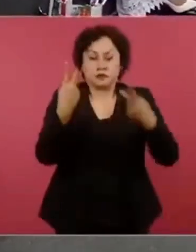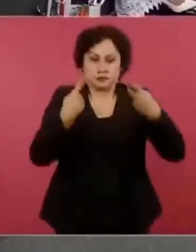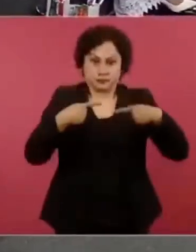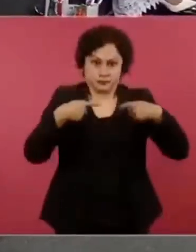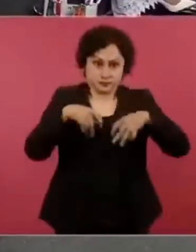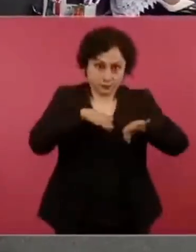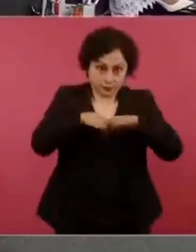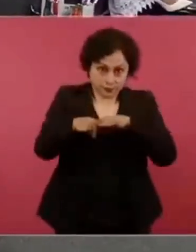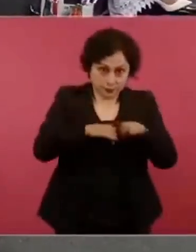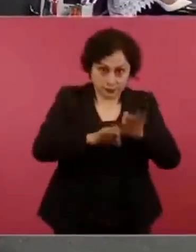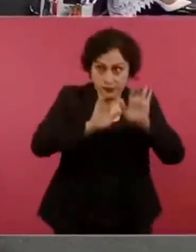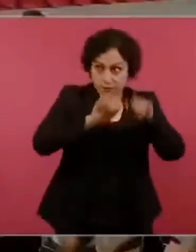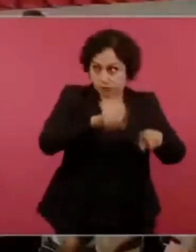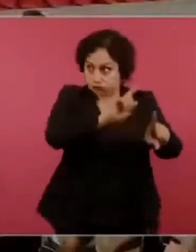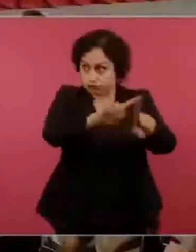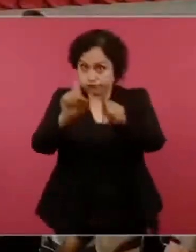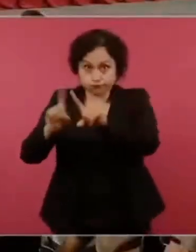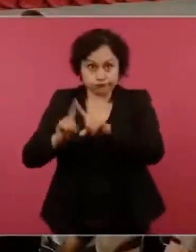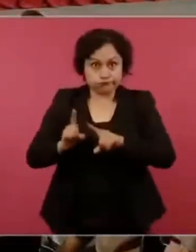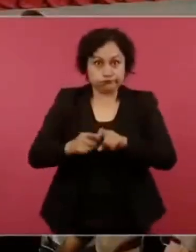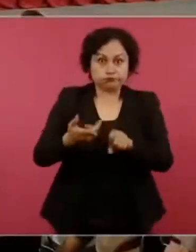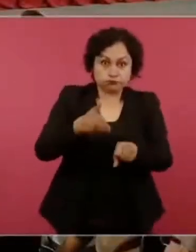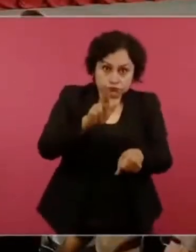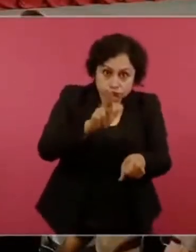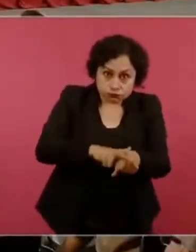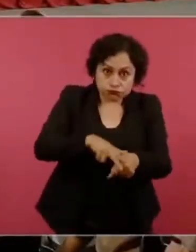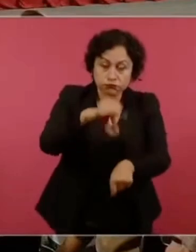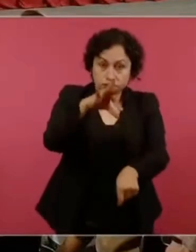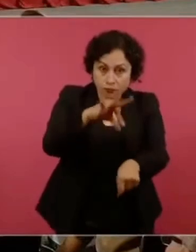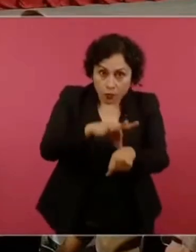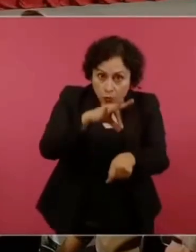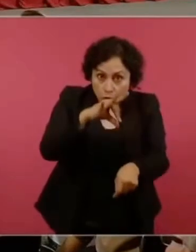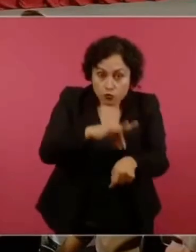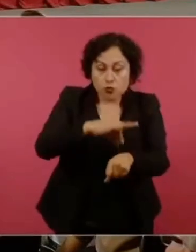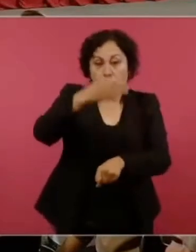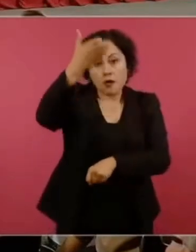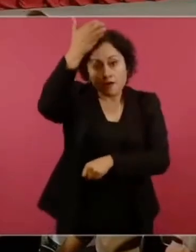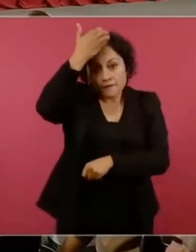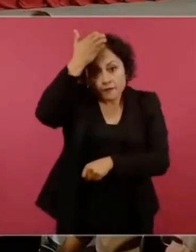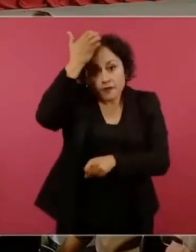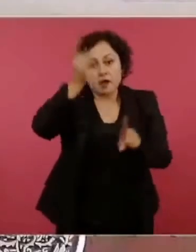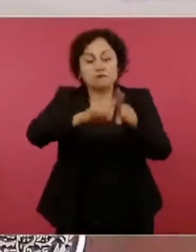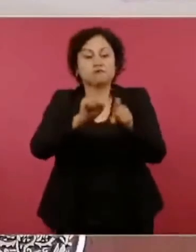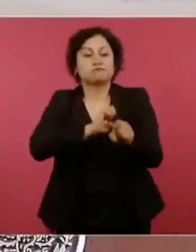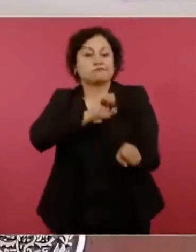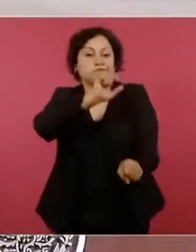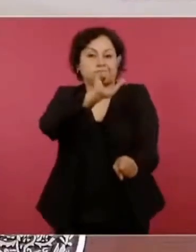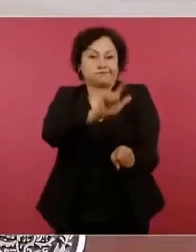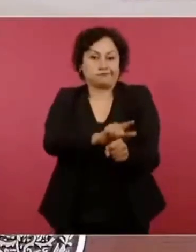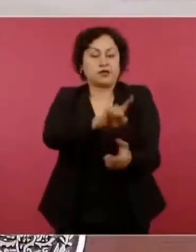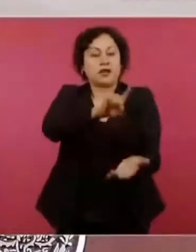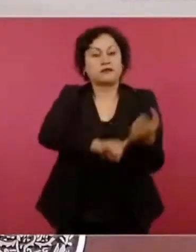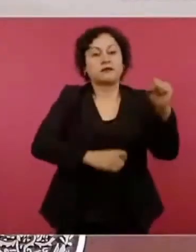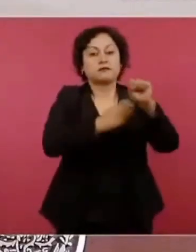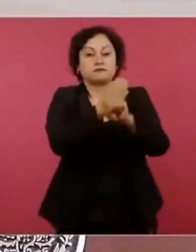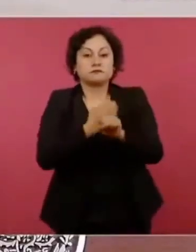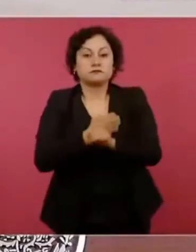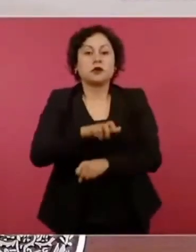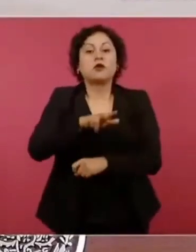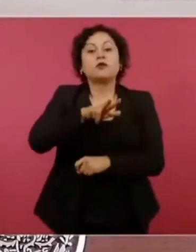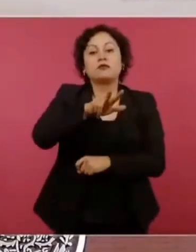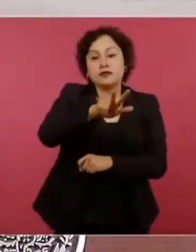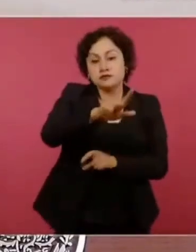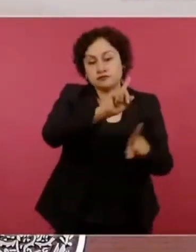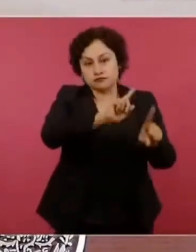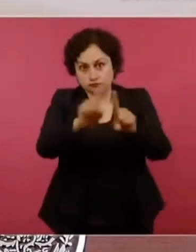salud, de áreas médicas, de enfermería y de también las categorías paramédicas, en 18 estados que tenían estos contratos